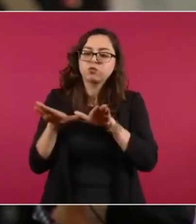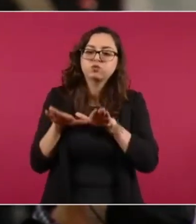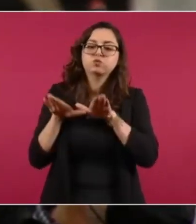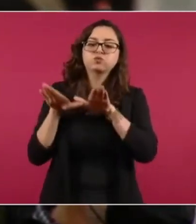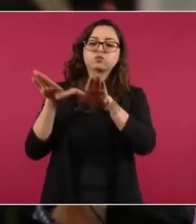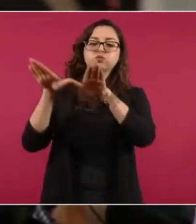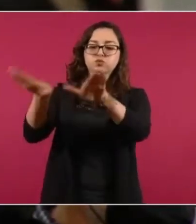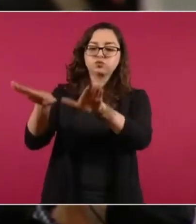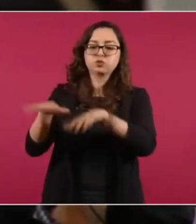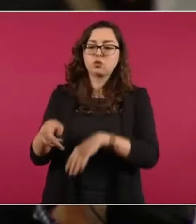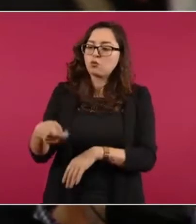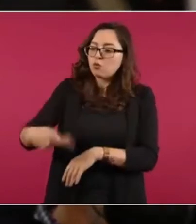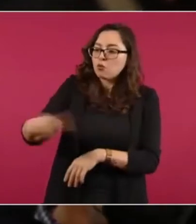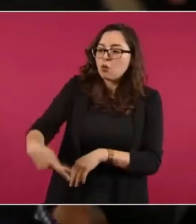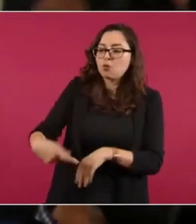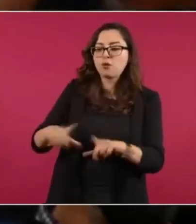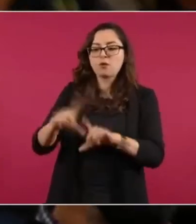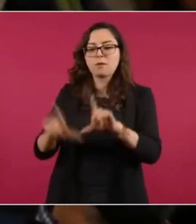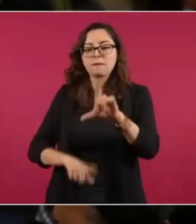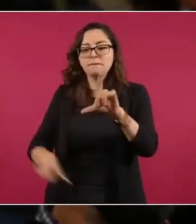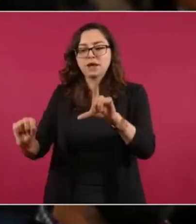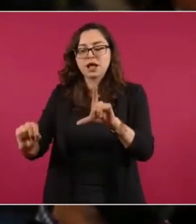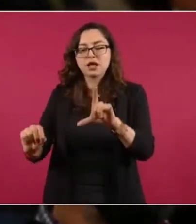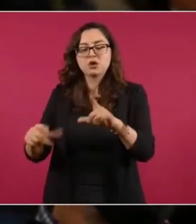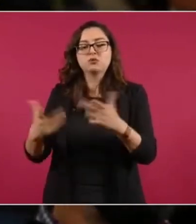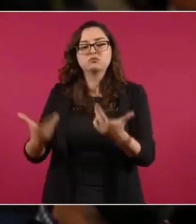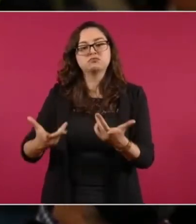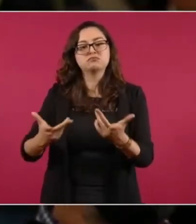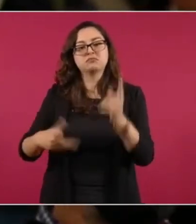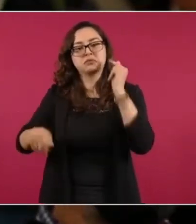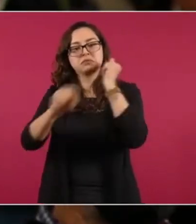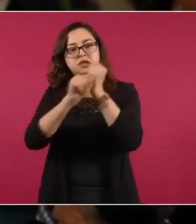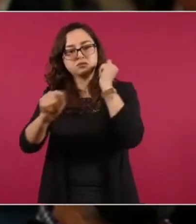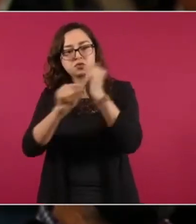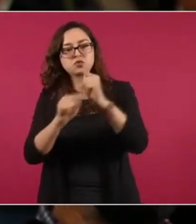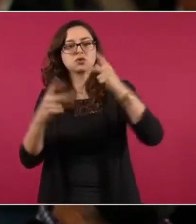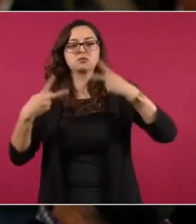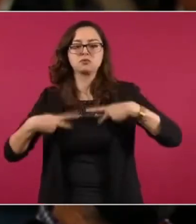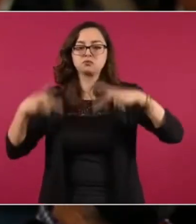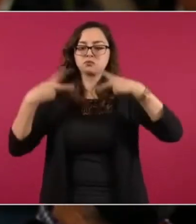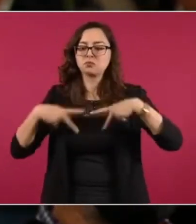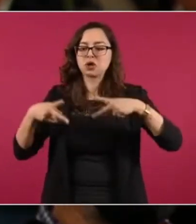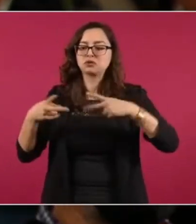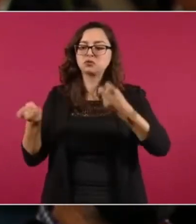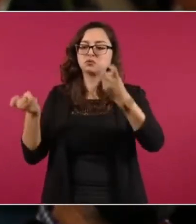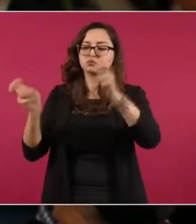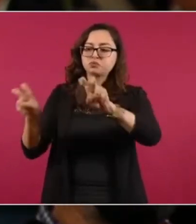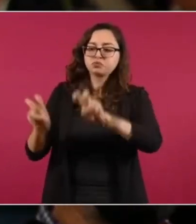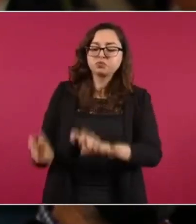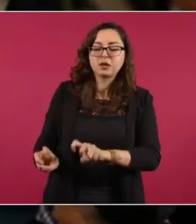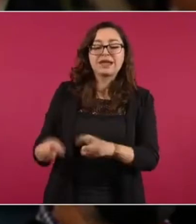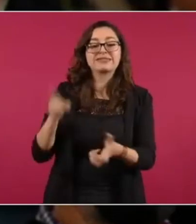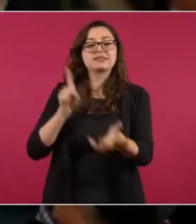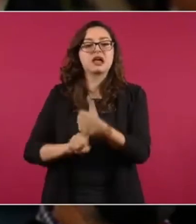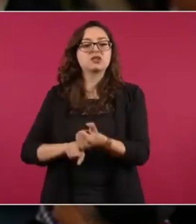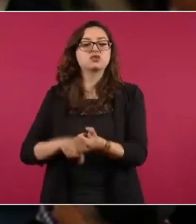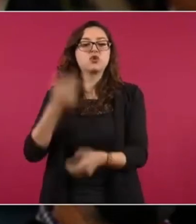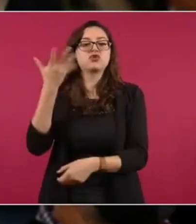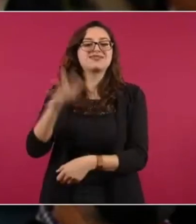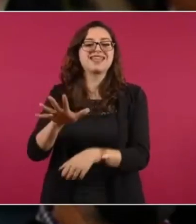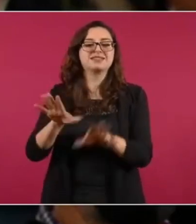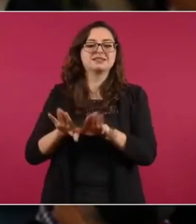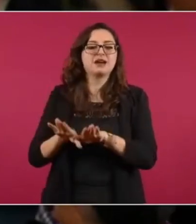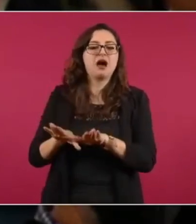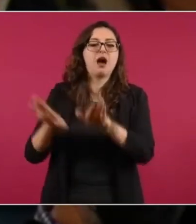pues sería del Estado y brindaría servicio de transporte de pasajeros con 10 aeronaves,